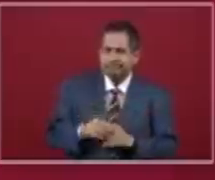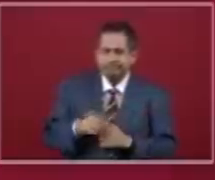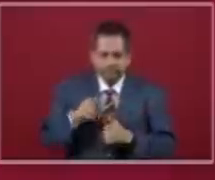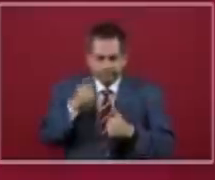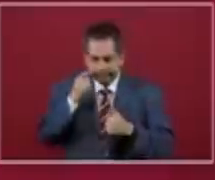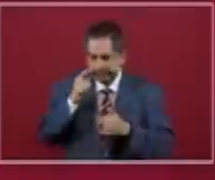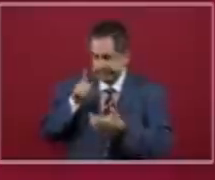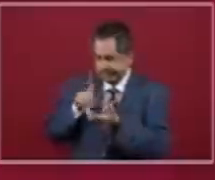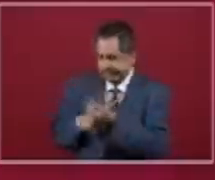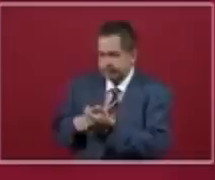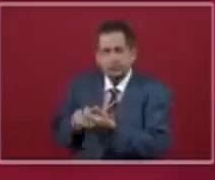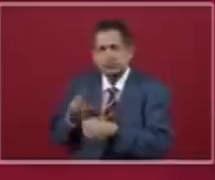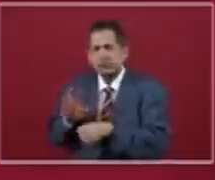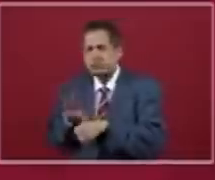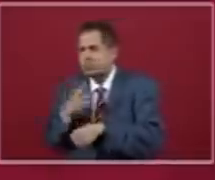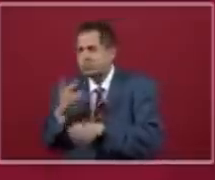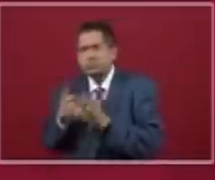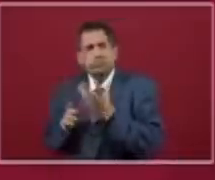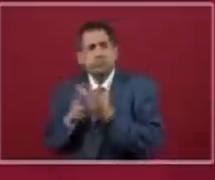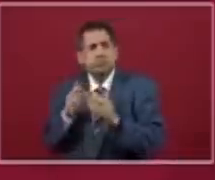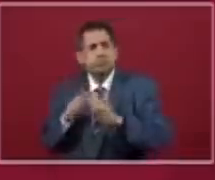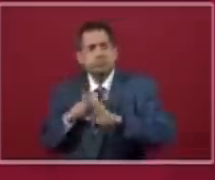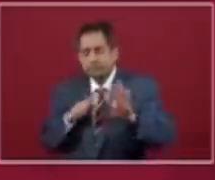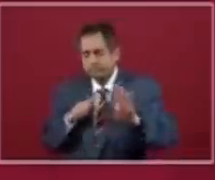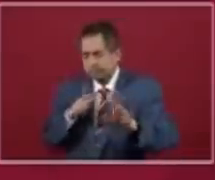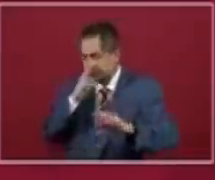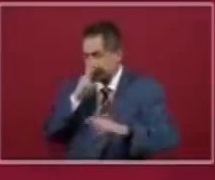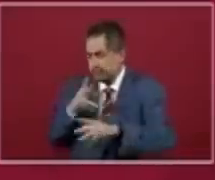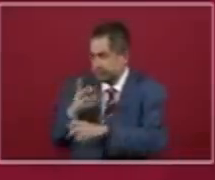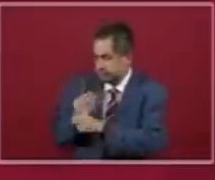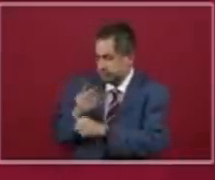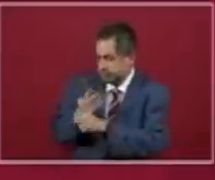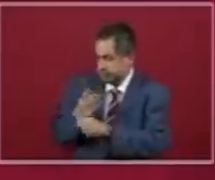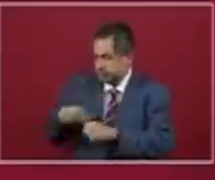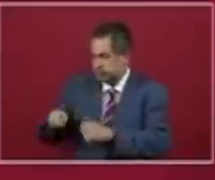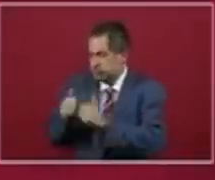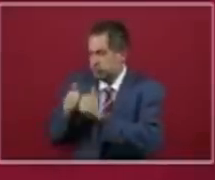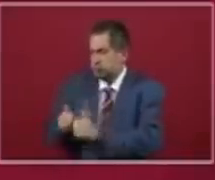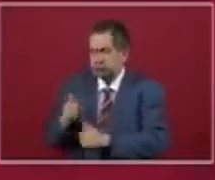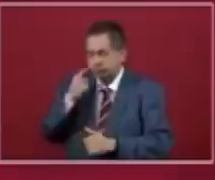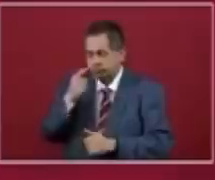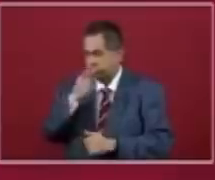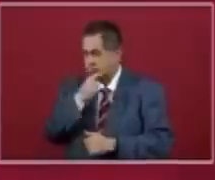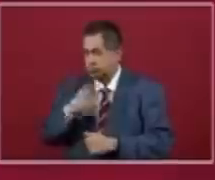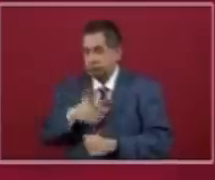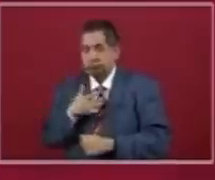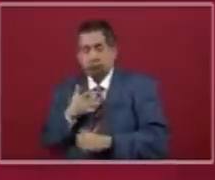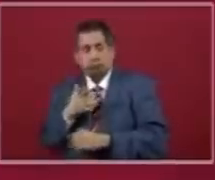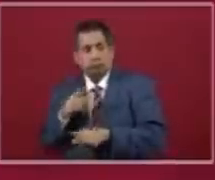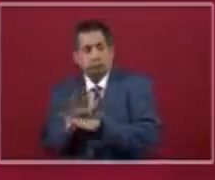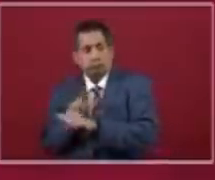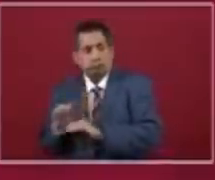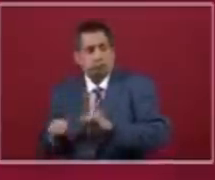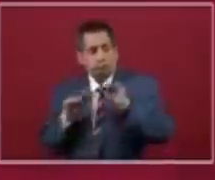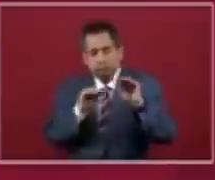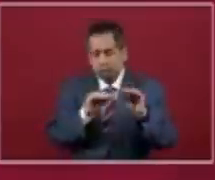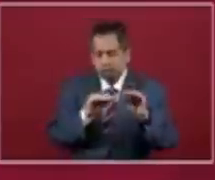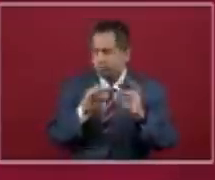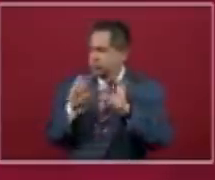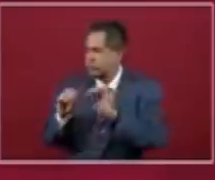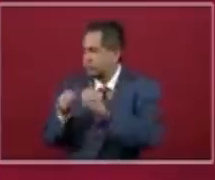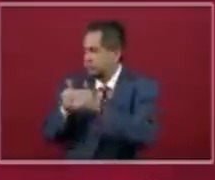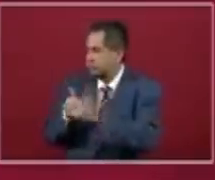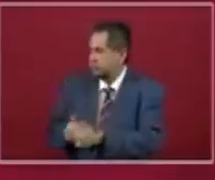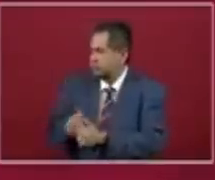atendiendo las causas que han llevado a muchos mexicanos a abandonar nuestro